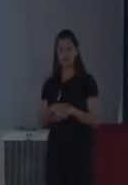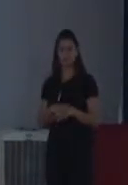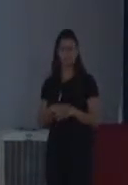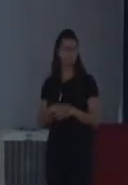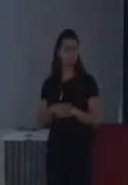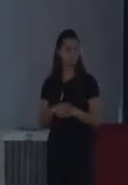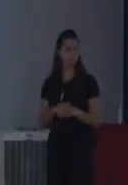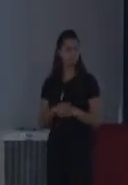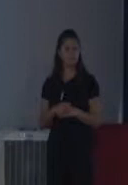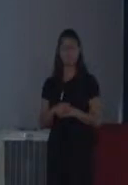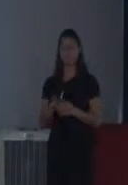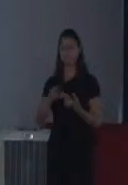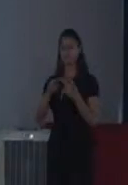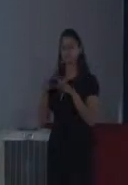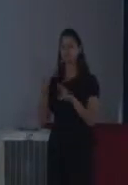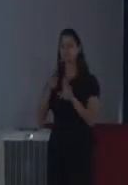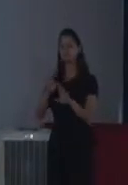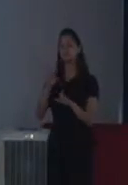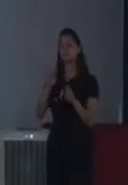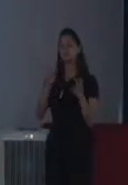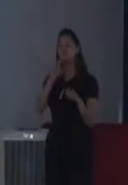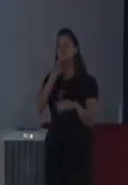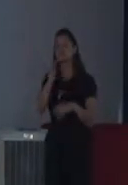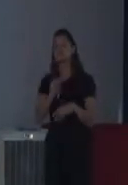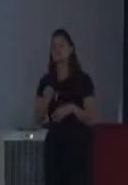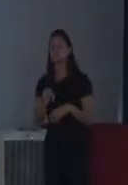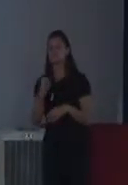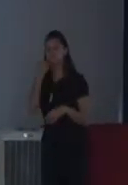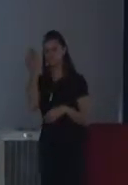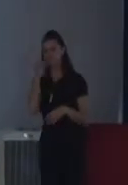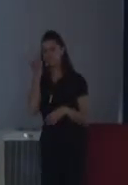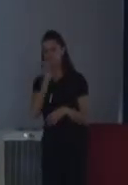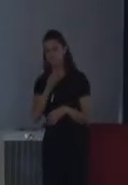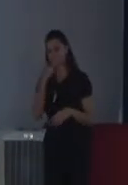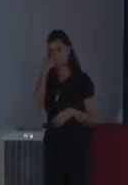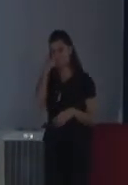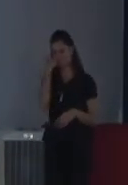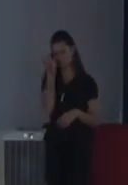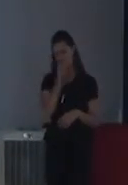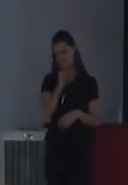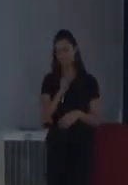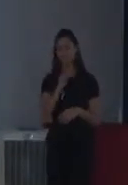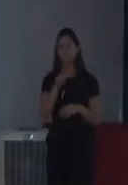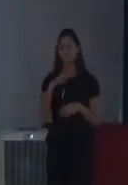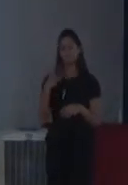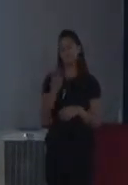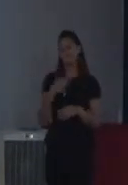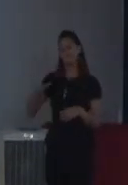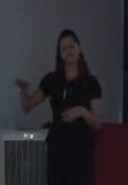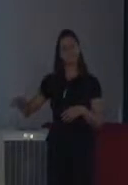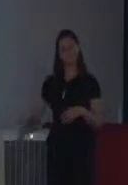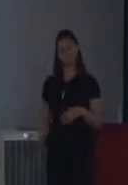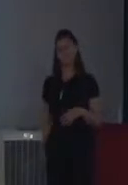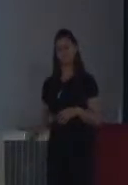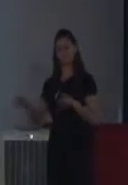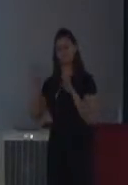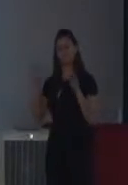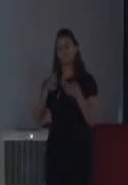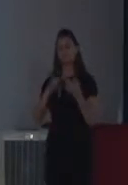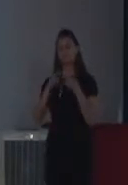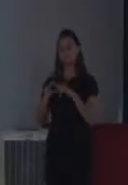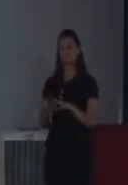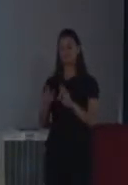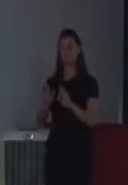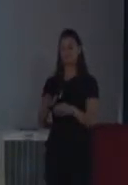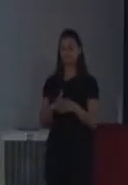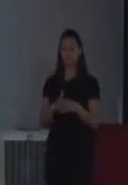alguna. Con respecto a los mayores, nosotros estamos súper retrasados en términos, digamos, de la relación